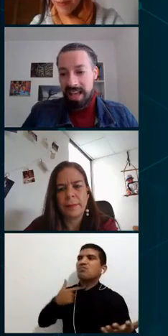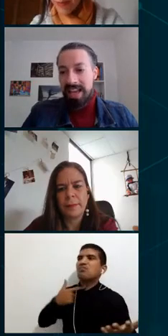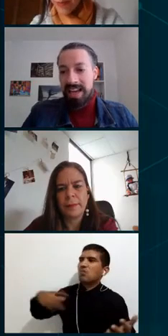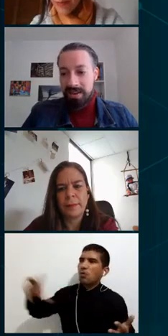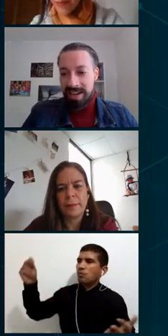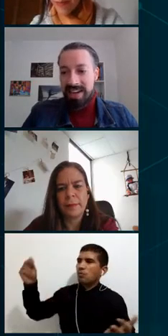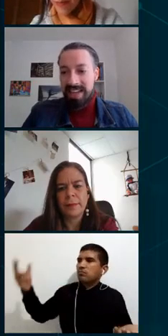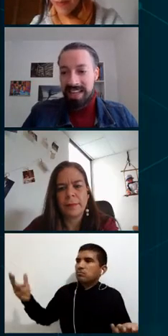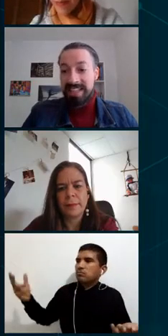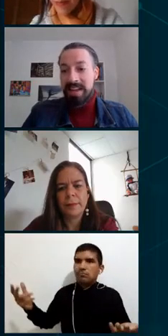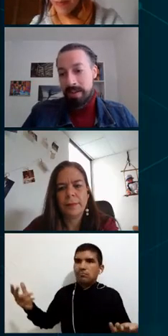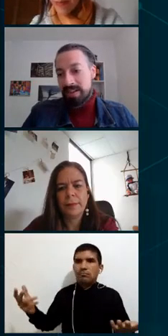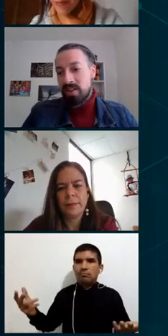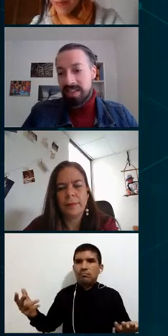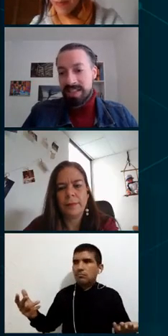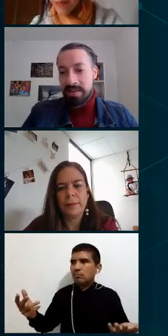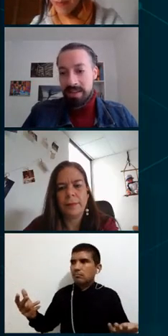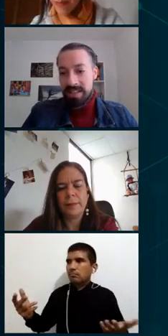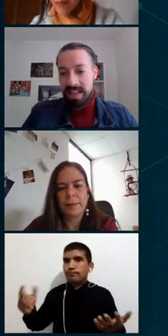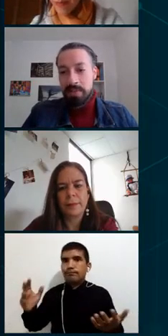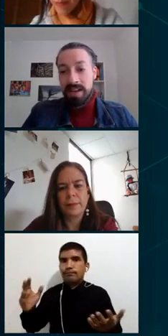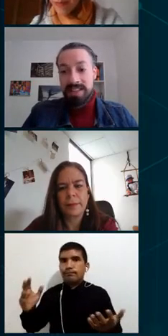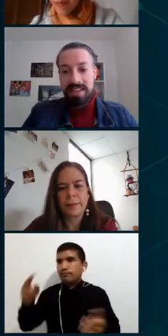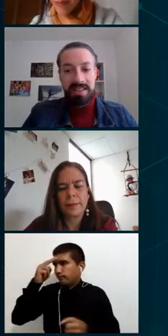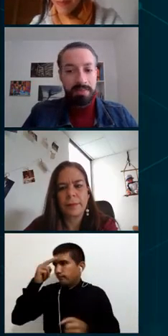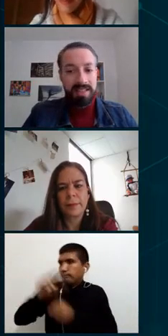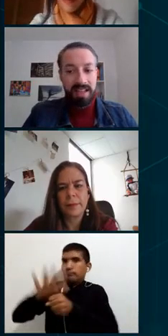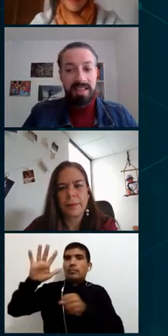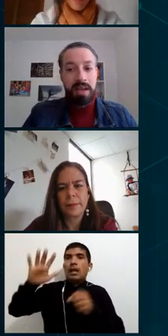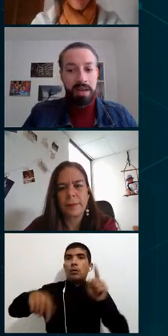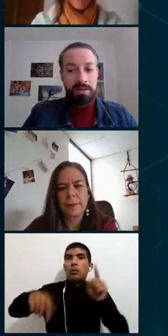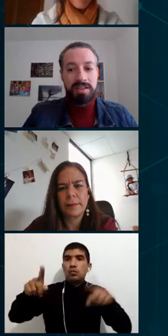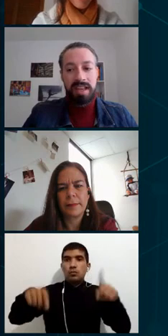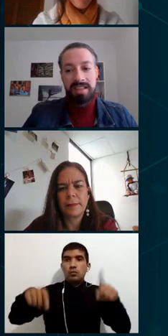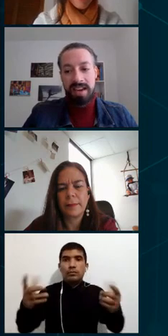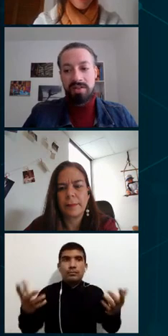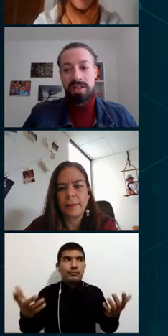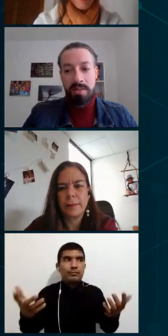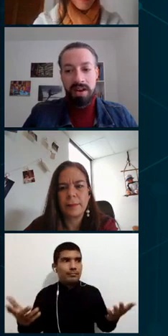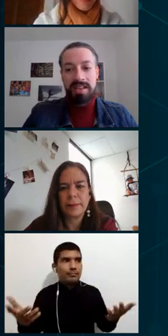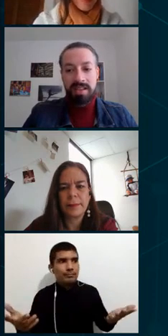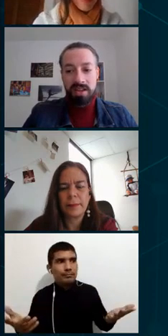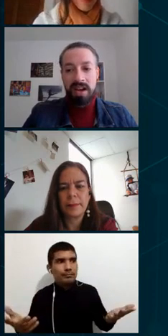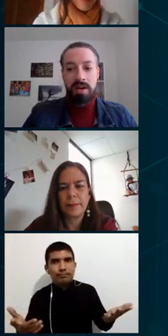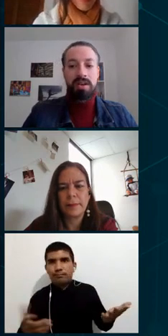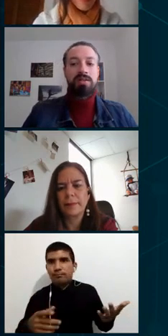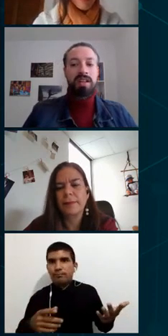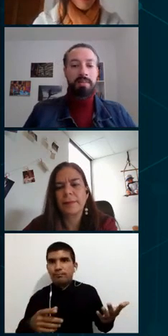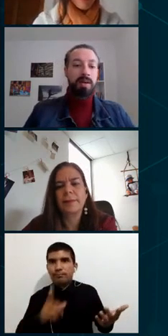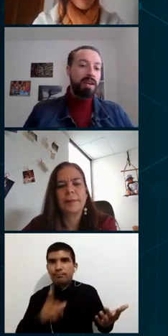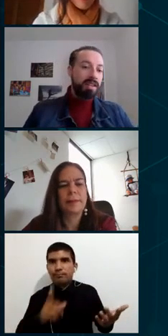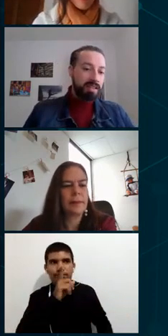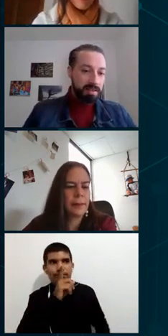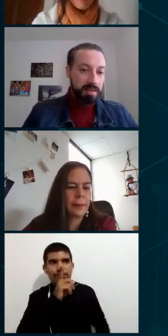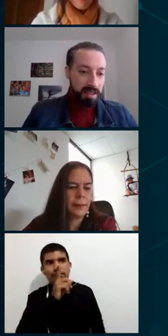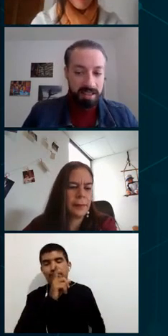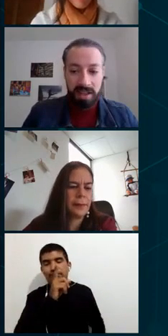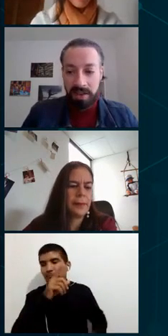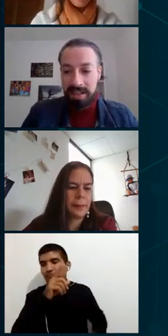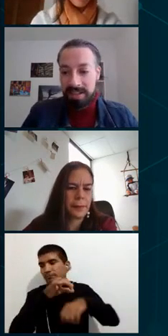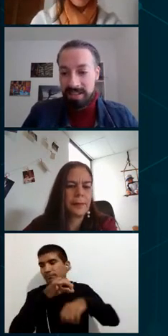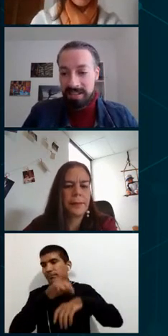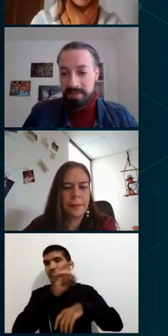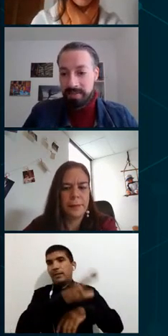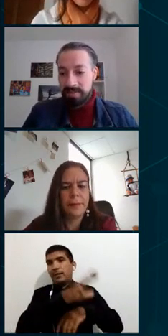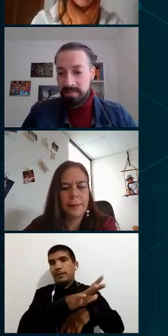Okay. Y dice, personas que estén vestidas, pueden ser vestidas de virus y hacerles un llamado de atención al buen uso del tapabocas. Sí,